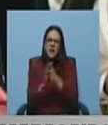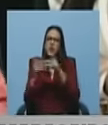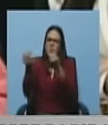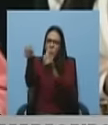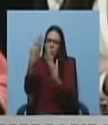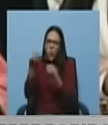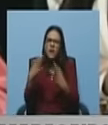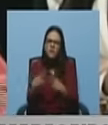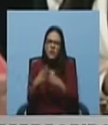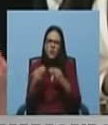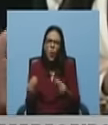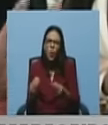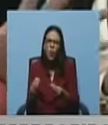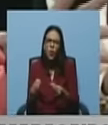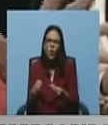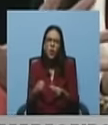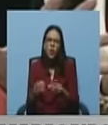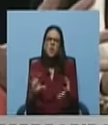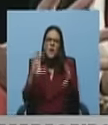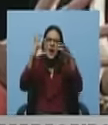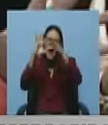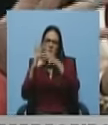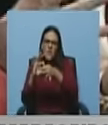exposición, la vinculación